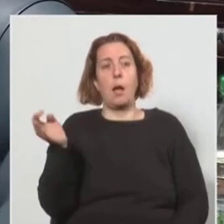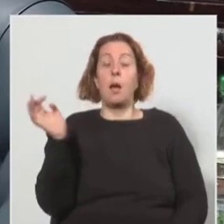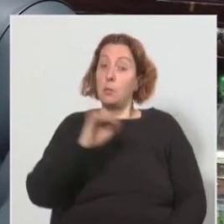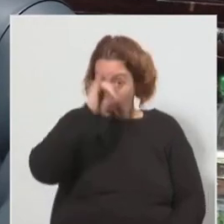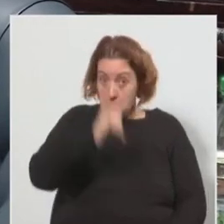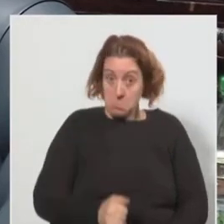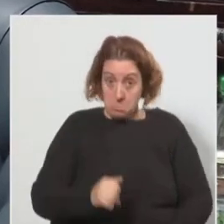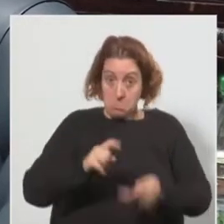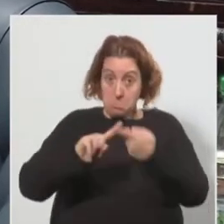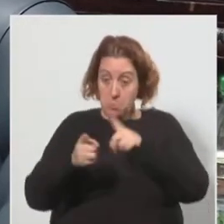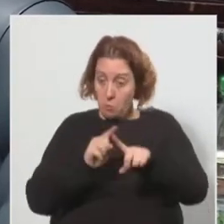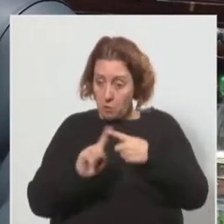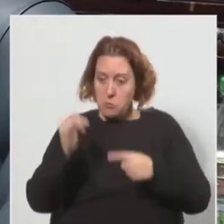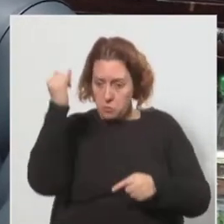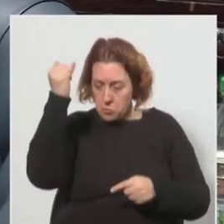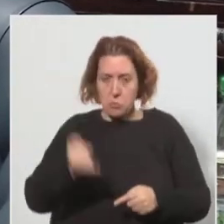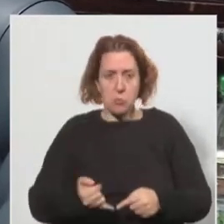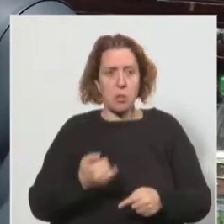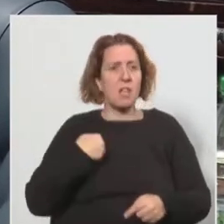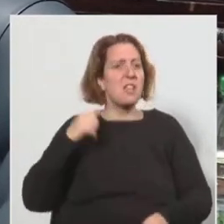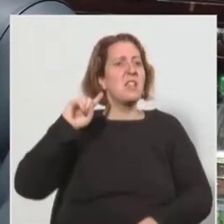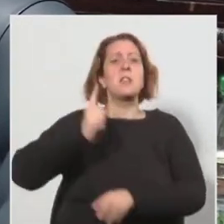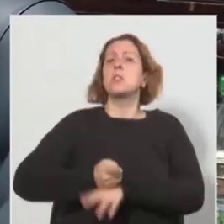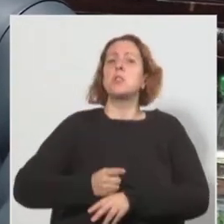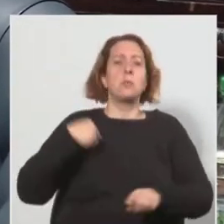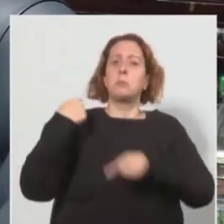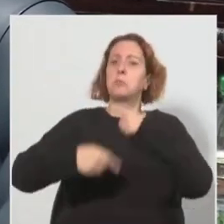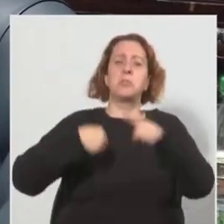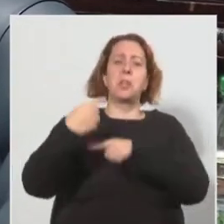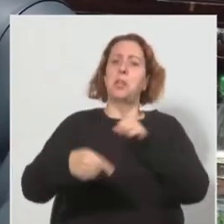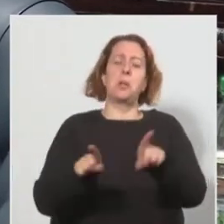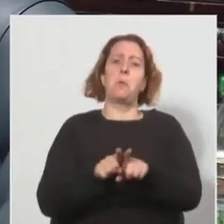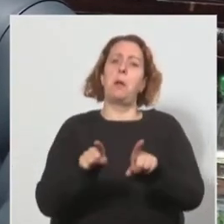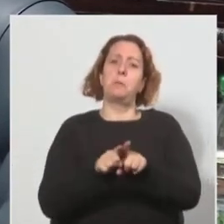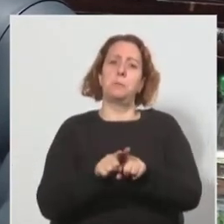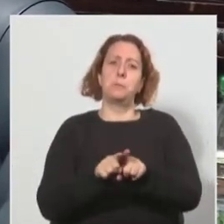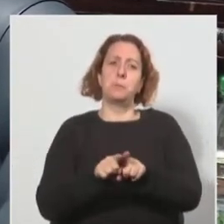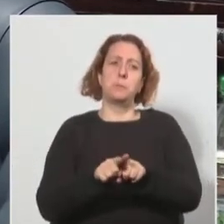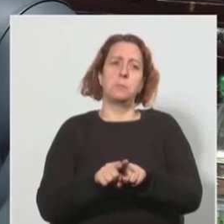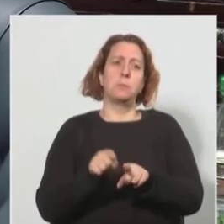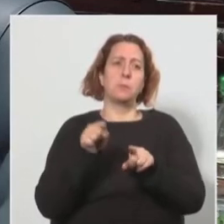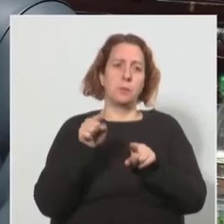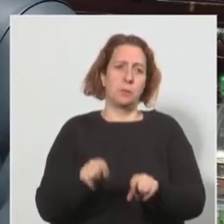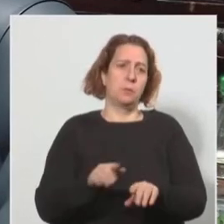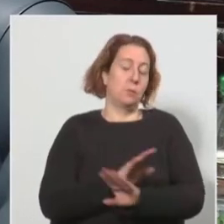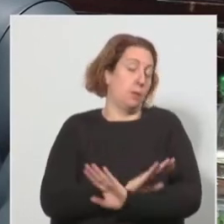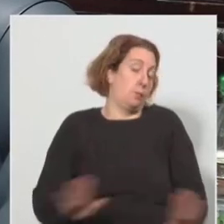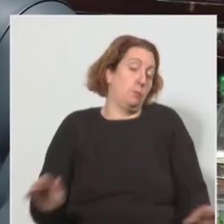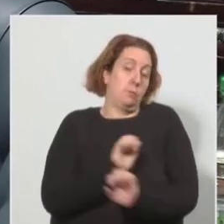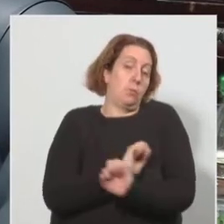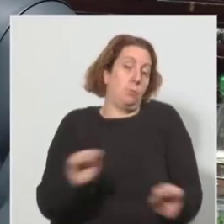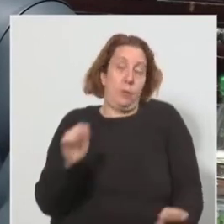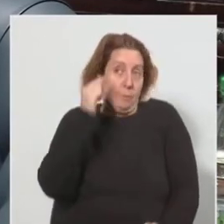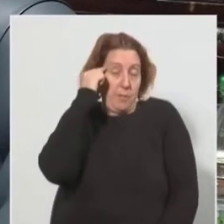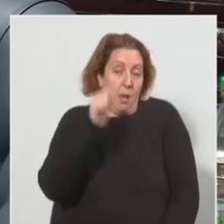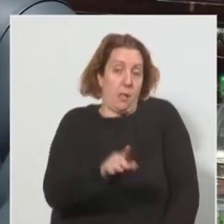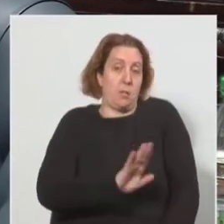sí existió y se decidió seguir adelante a todo ritmo, lo cual es ya incalificable.